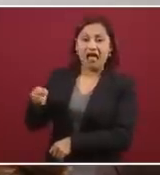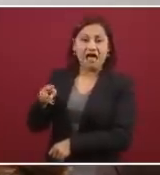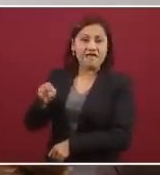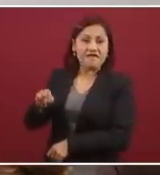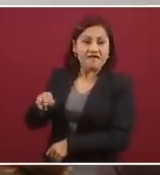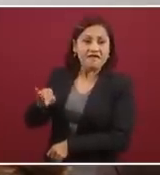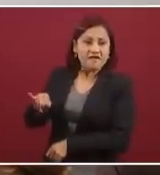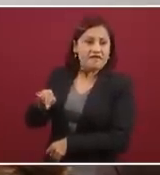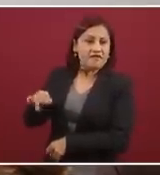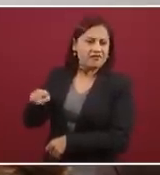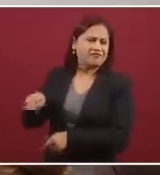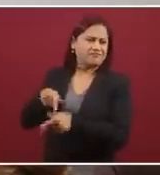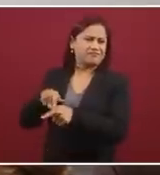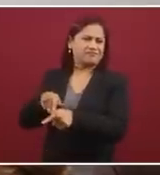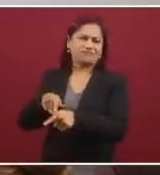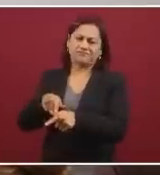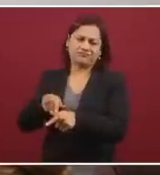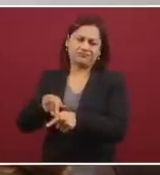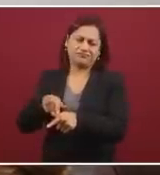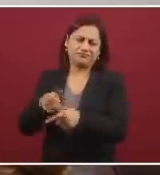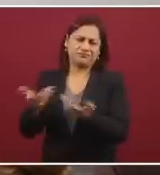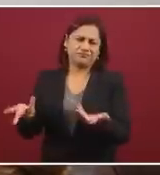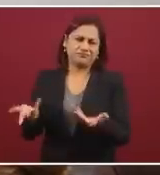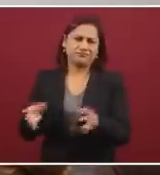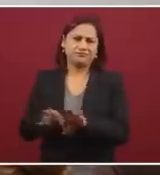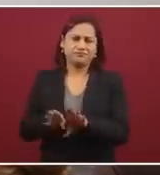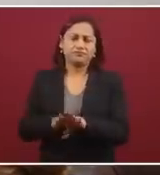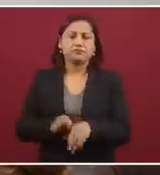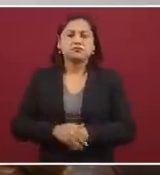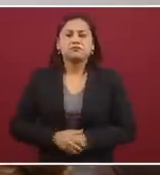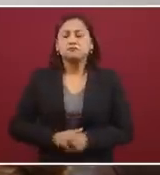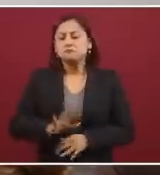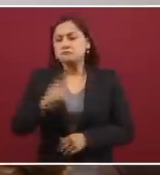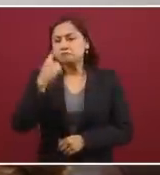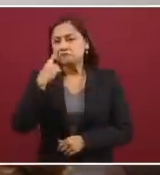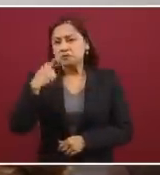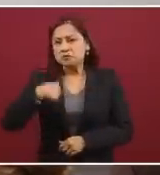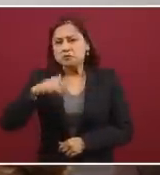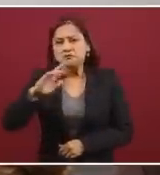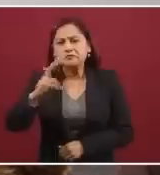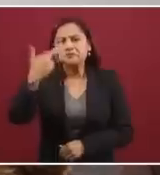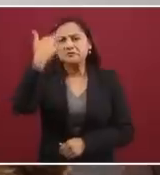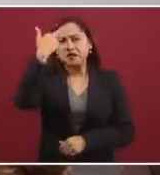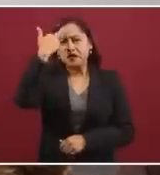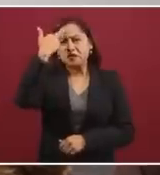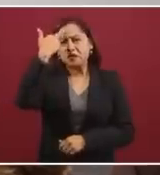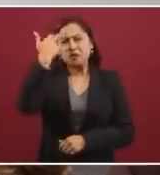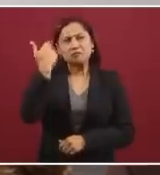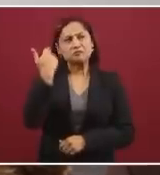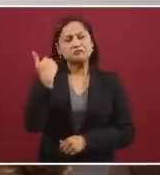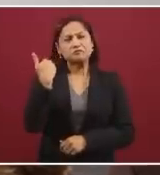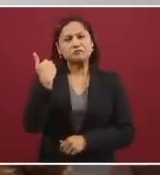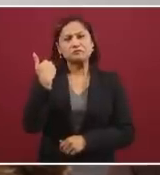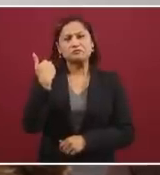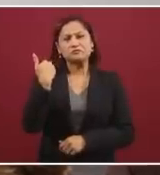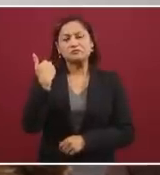me acuerdo qué hace algún tiempo hubo una campaña